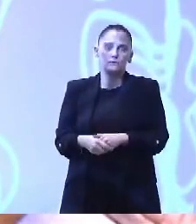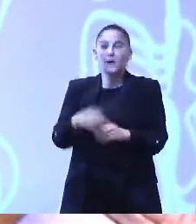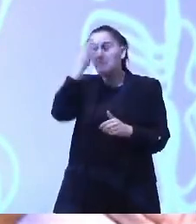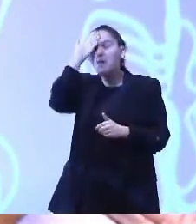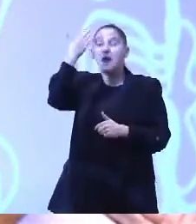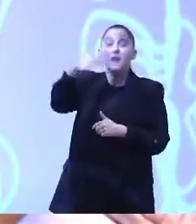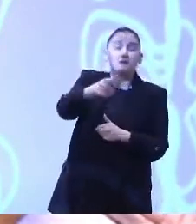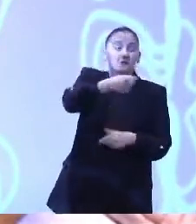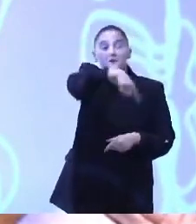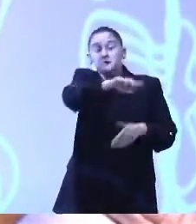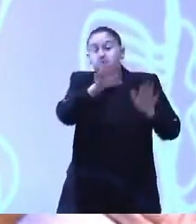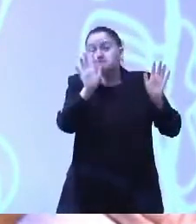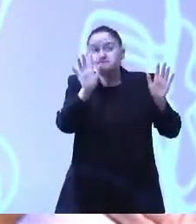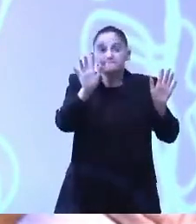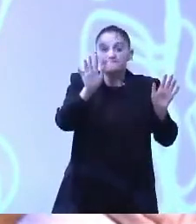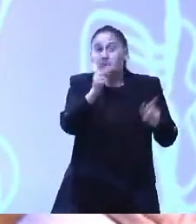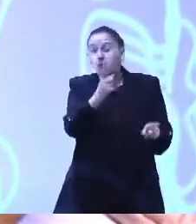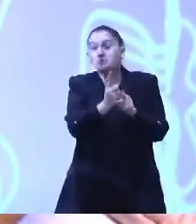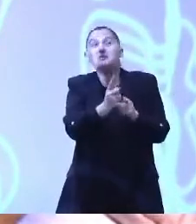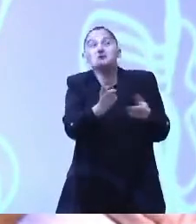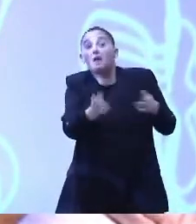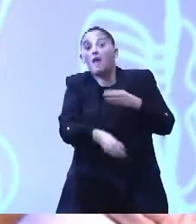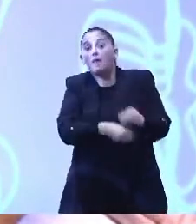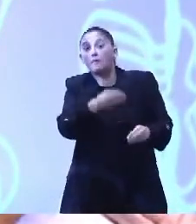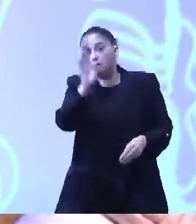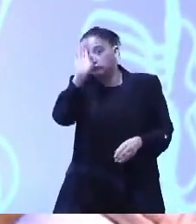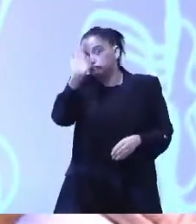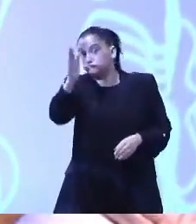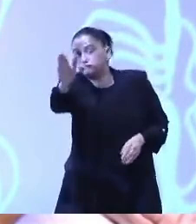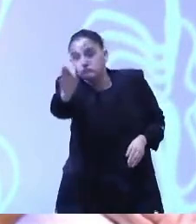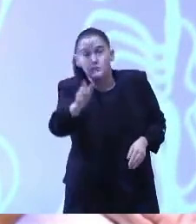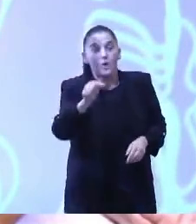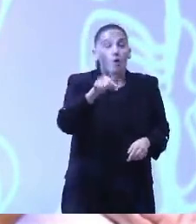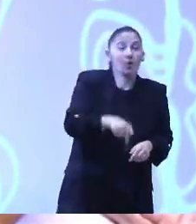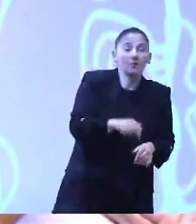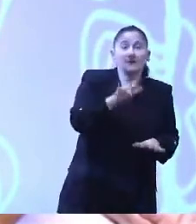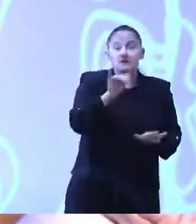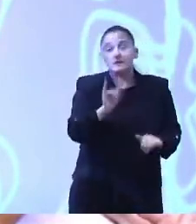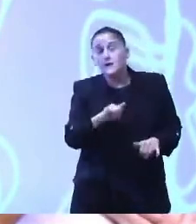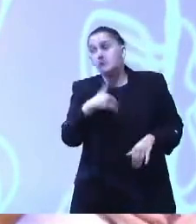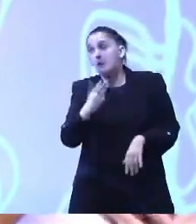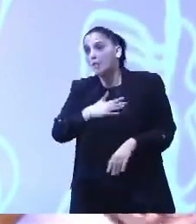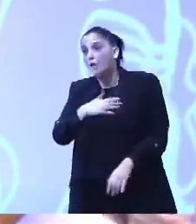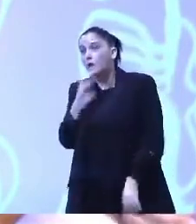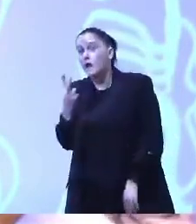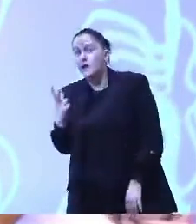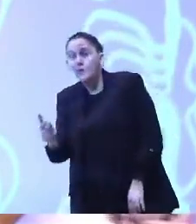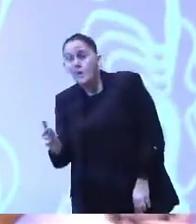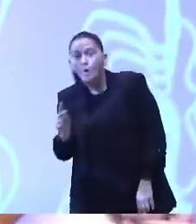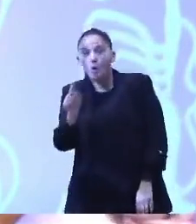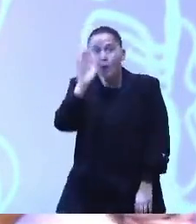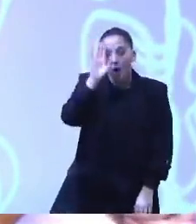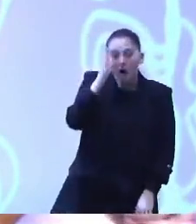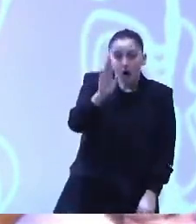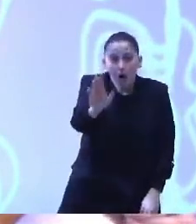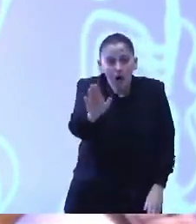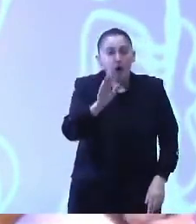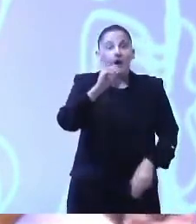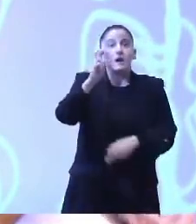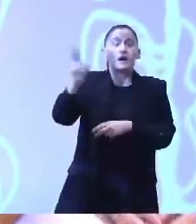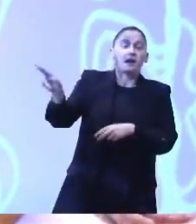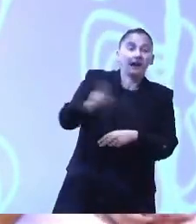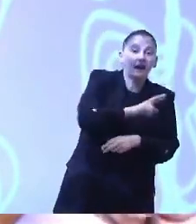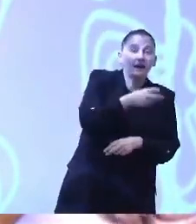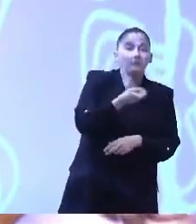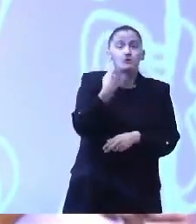mientras tanto ellos, la oposición, ¿qué hace? Dar tumbos. Unos días dicen sí, otros días dicen no, revalorizamos, no revalorizamos